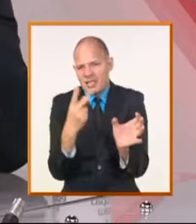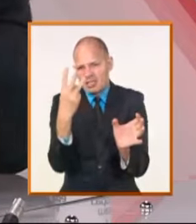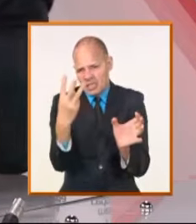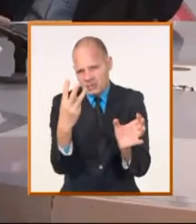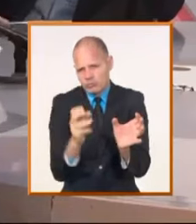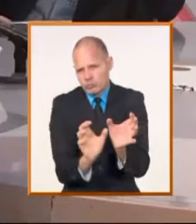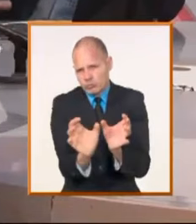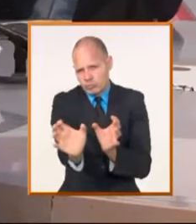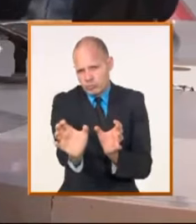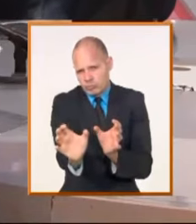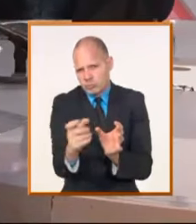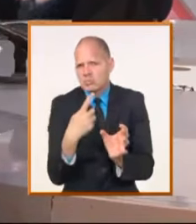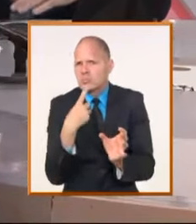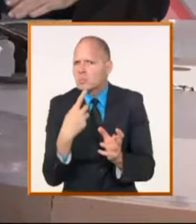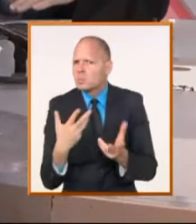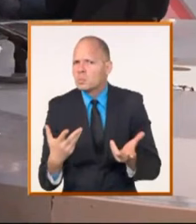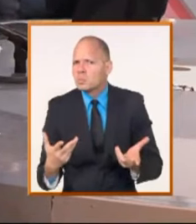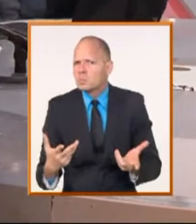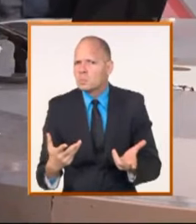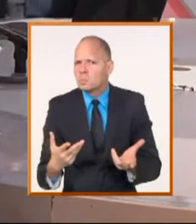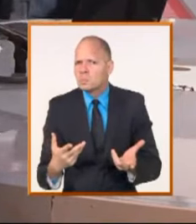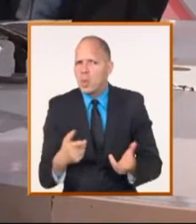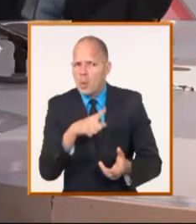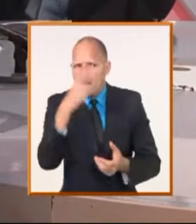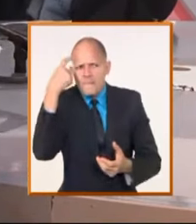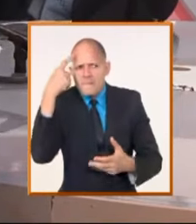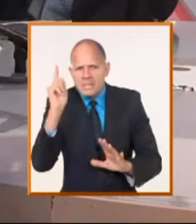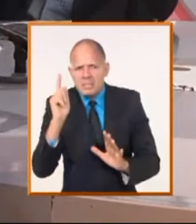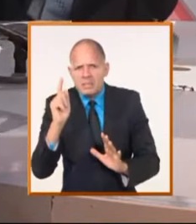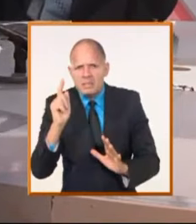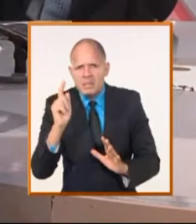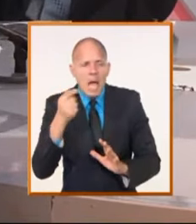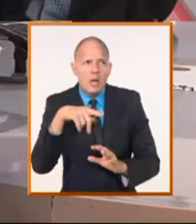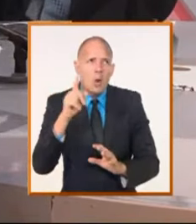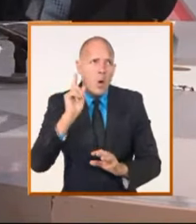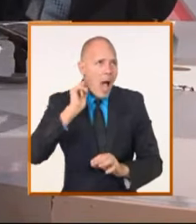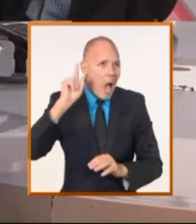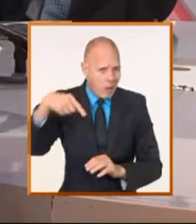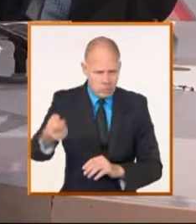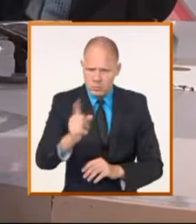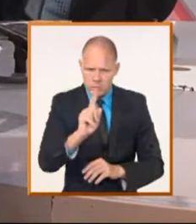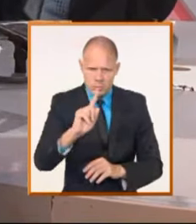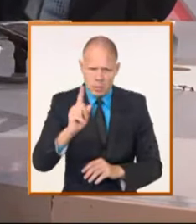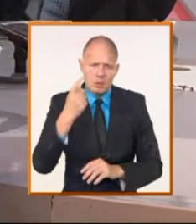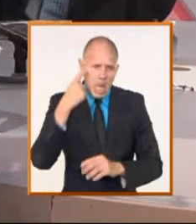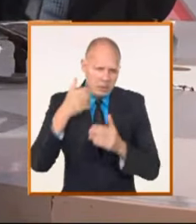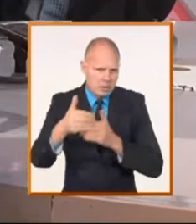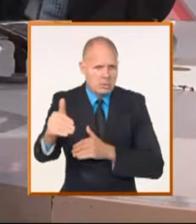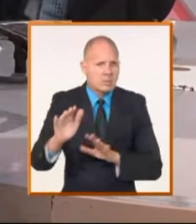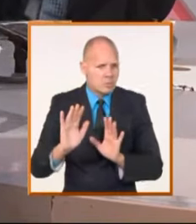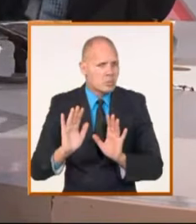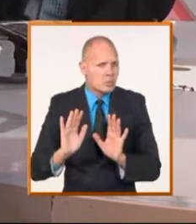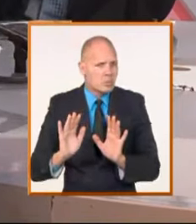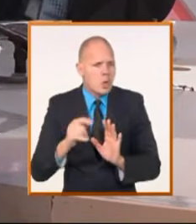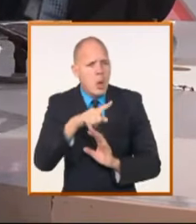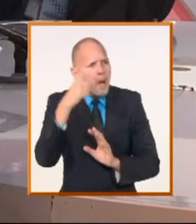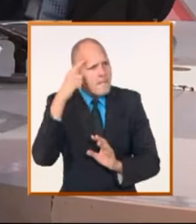¿Cuál es tu opinión al respecto? Vaya, eso no va a ser una realidad dentro de un año, pero mira, pero